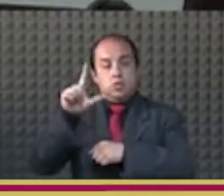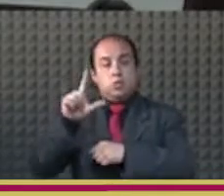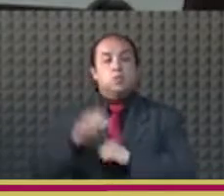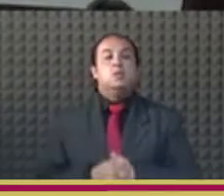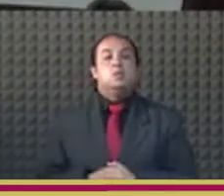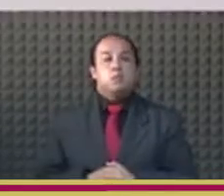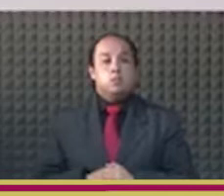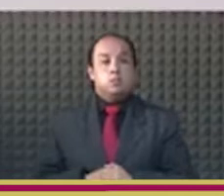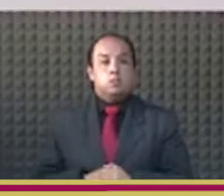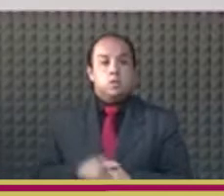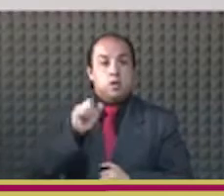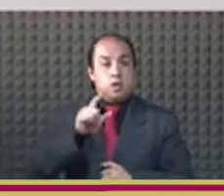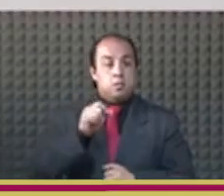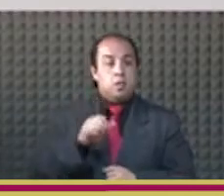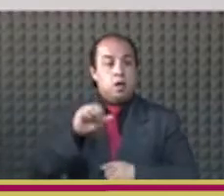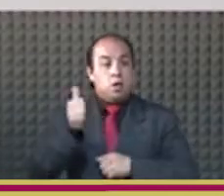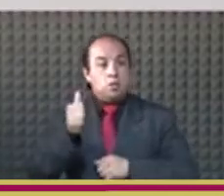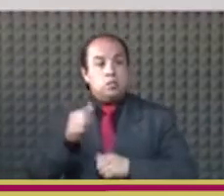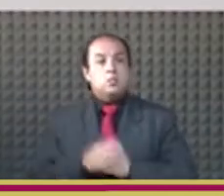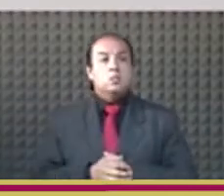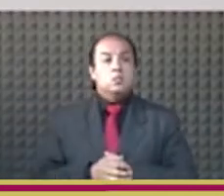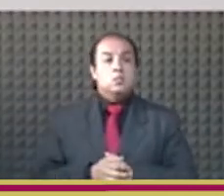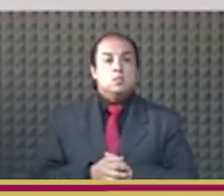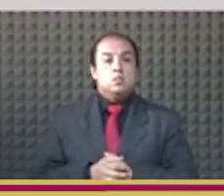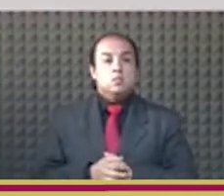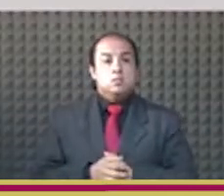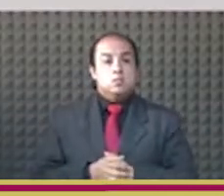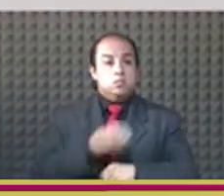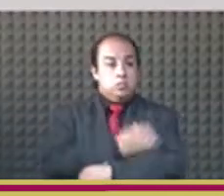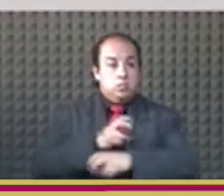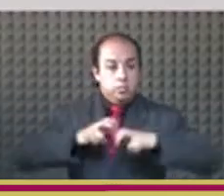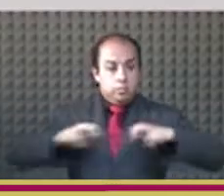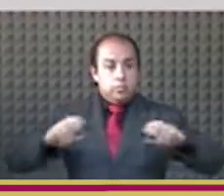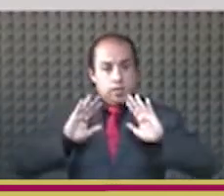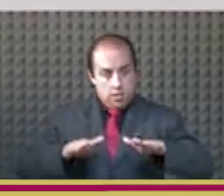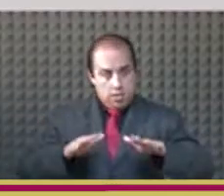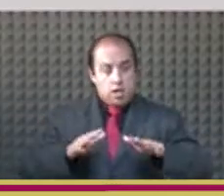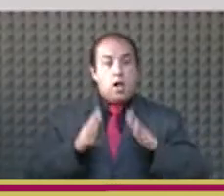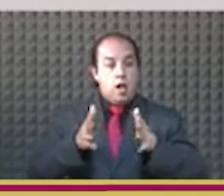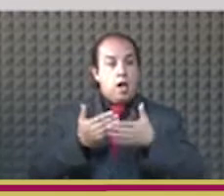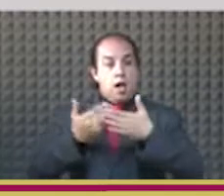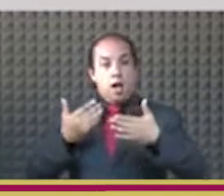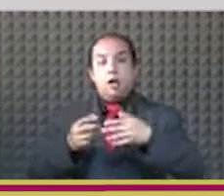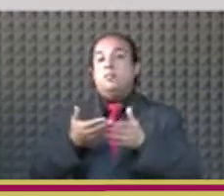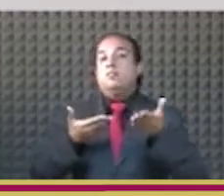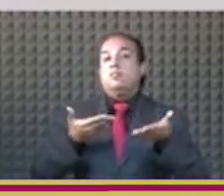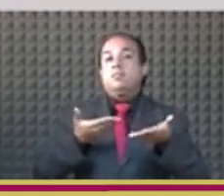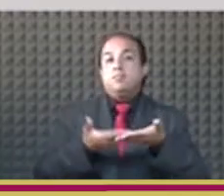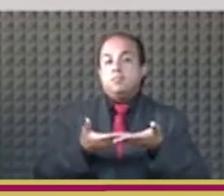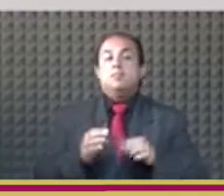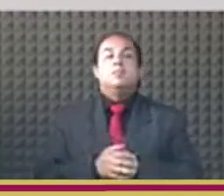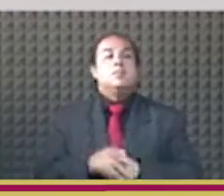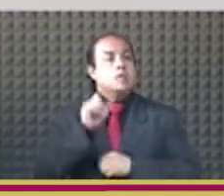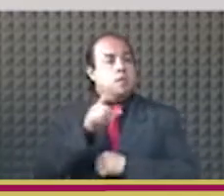Martínez, así como a los demás integrantes del Presidium, quienes ya han sido debidamente presentados. De la misma